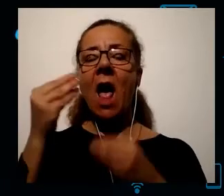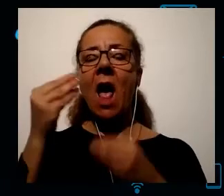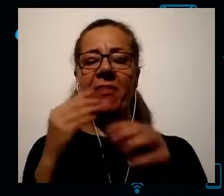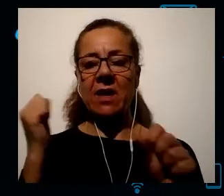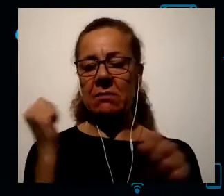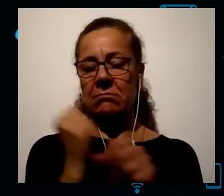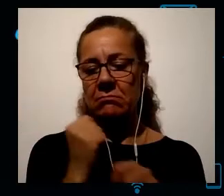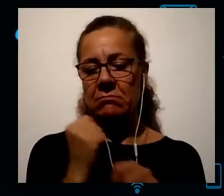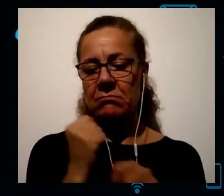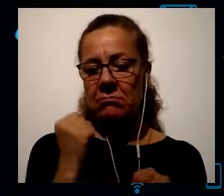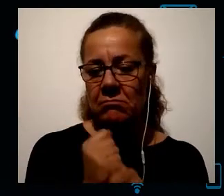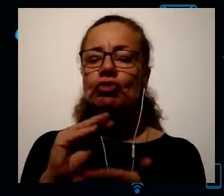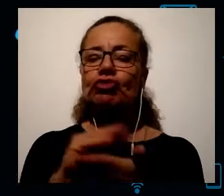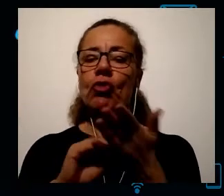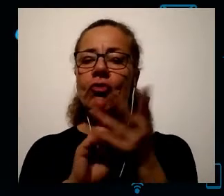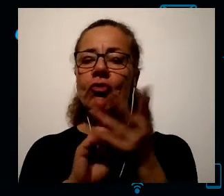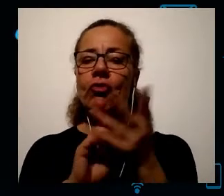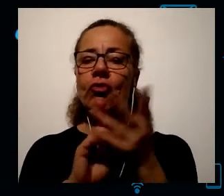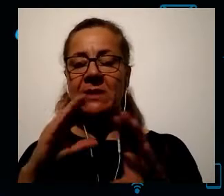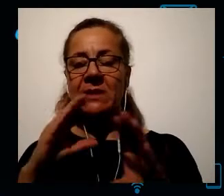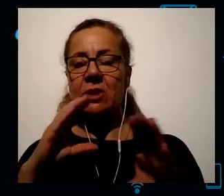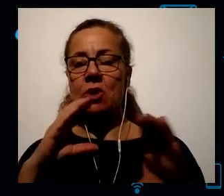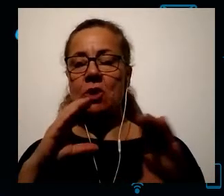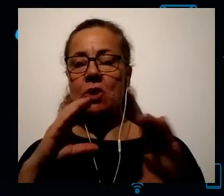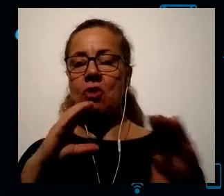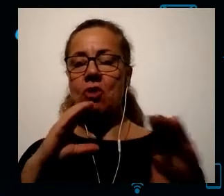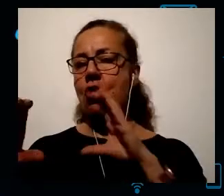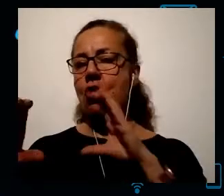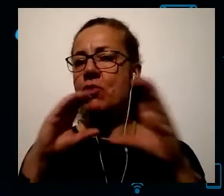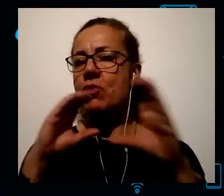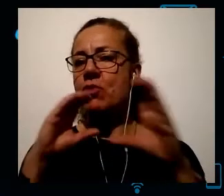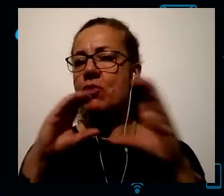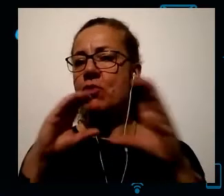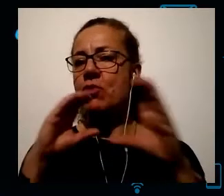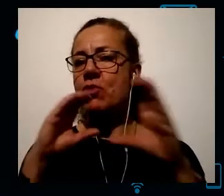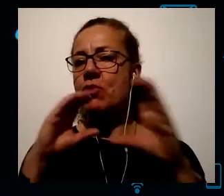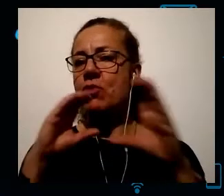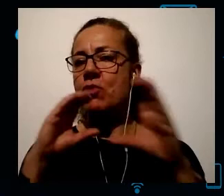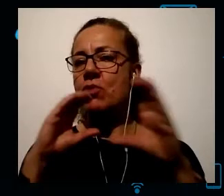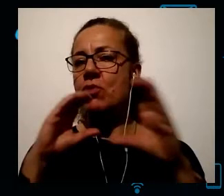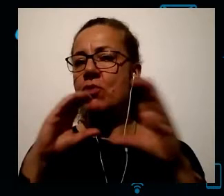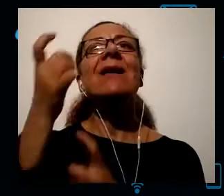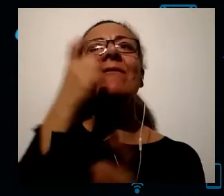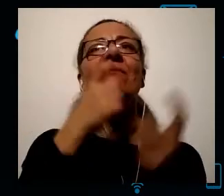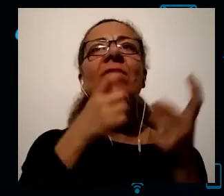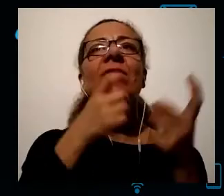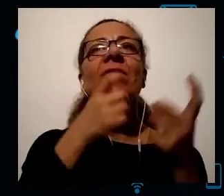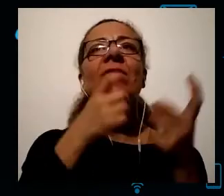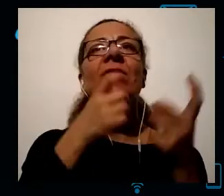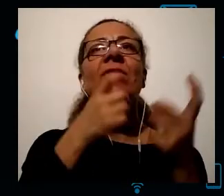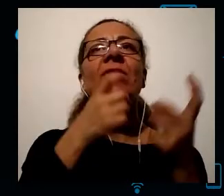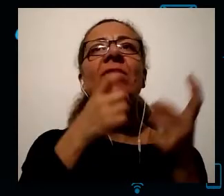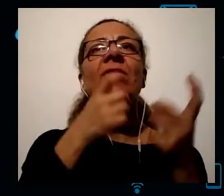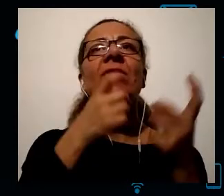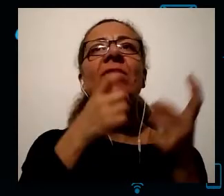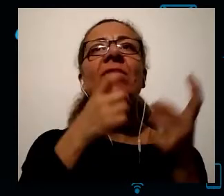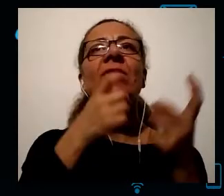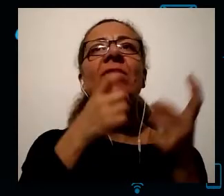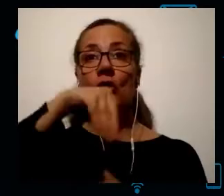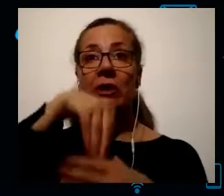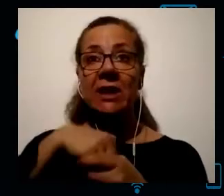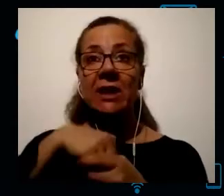resolver problemas comunicarse para tratar información para colaborar para crear y compartir contenidos para crear